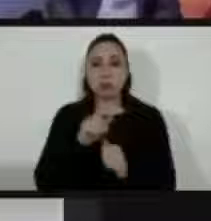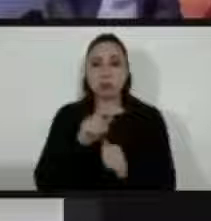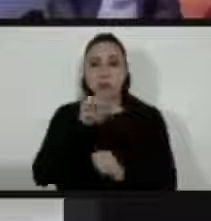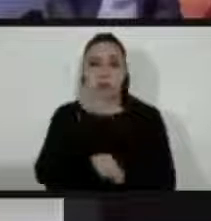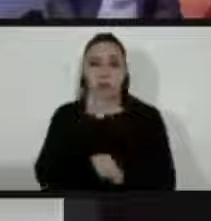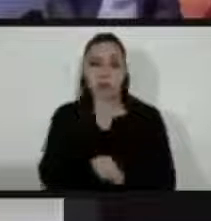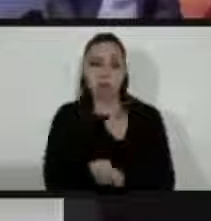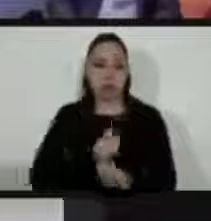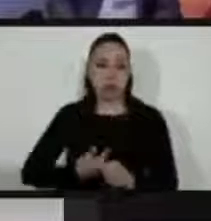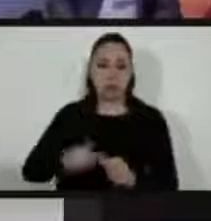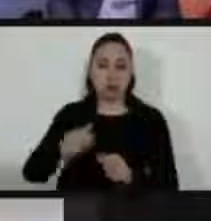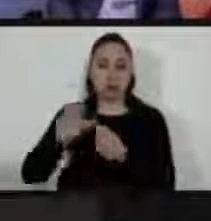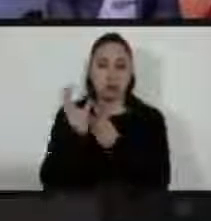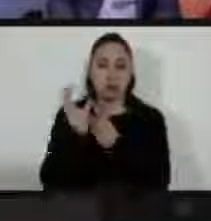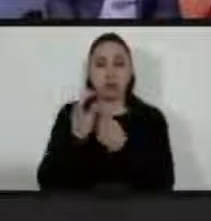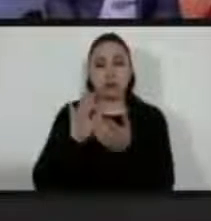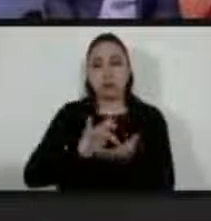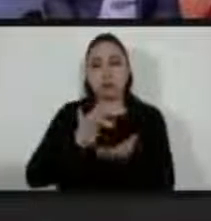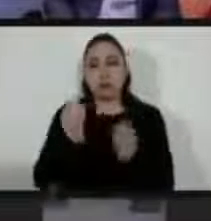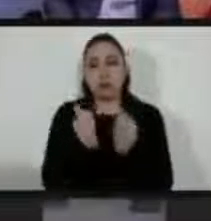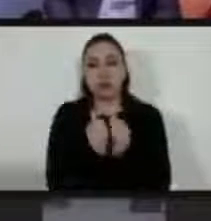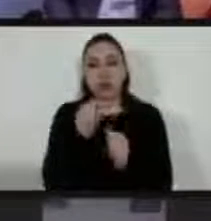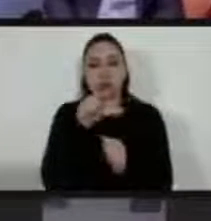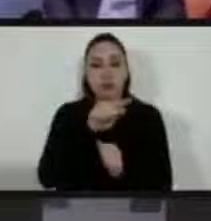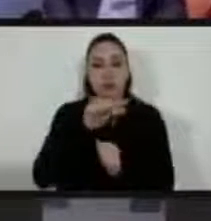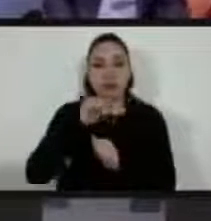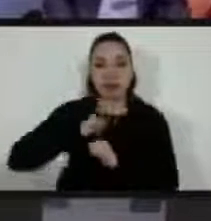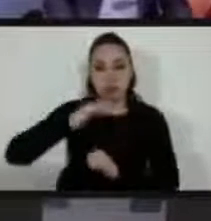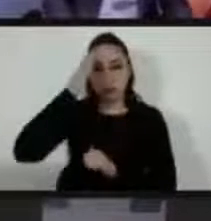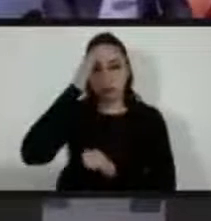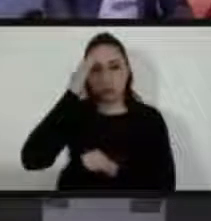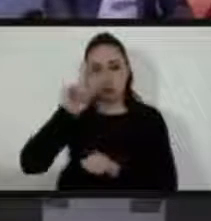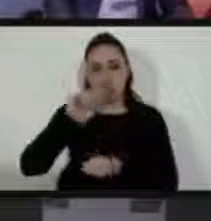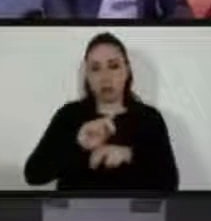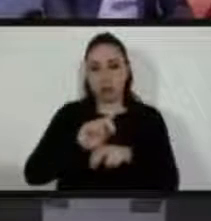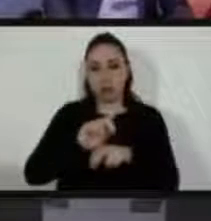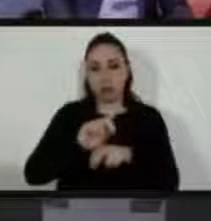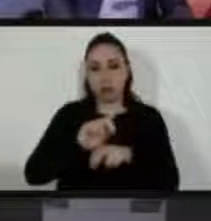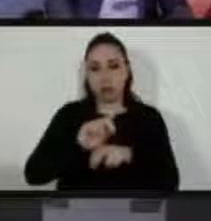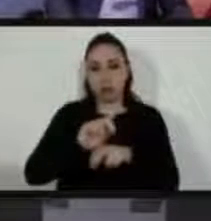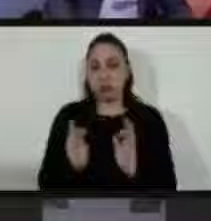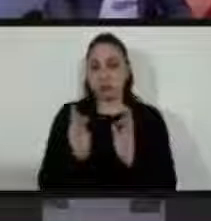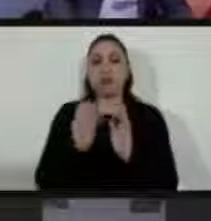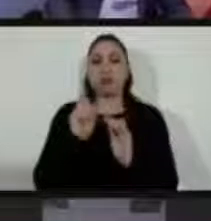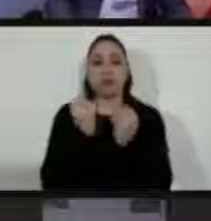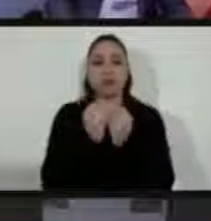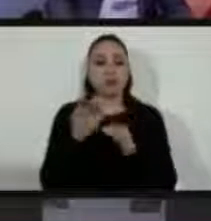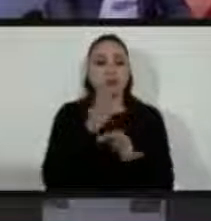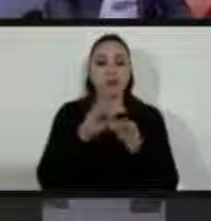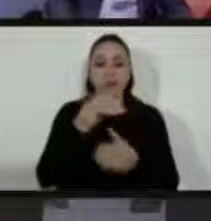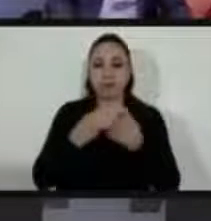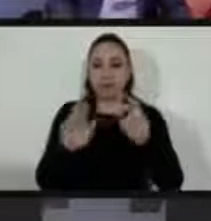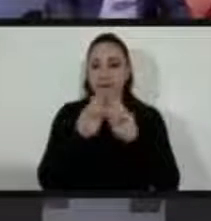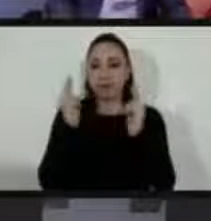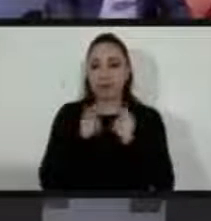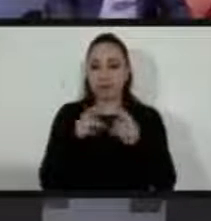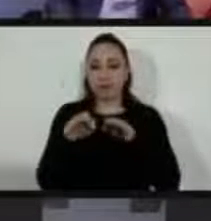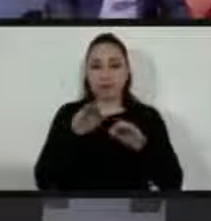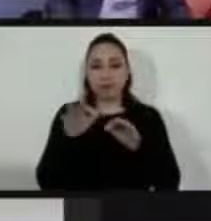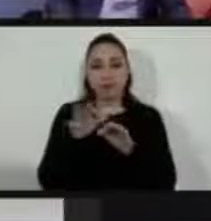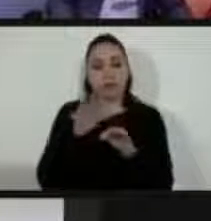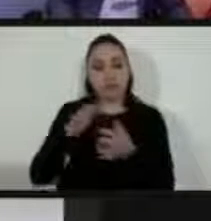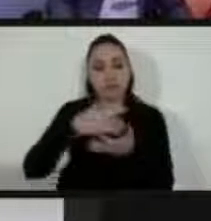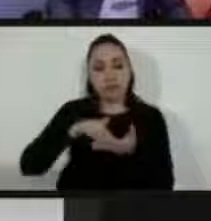La fiscal general de Justicia de la Ciudad de México, Ernestina Godoy Ramos, llevó a cabo una mesa de trabajo con la Comisión de Presupuesto y Cuenta Pública del